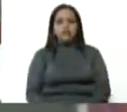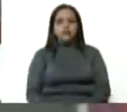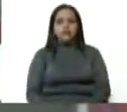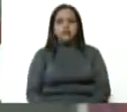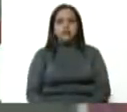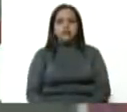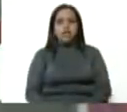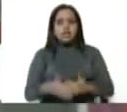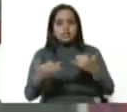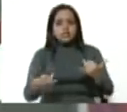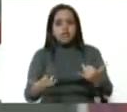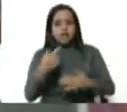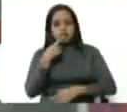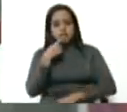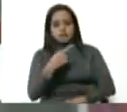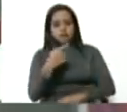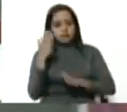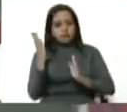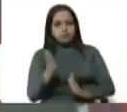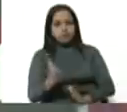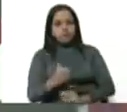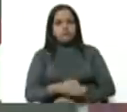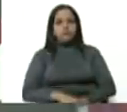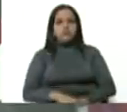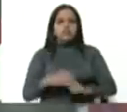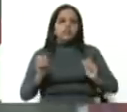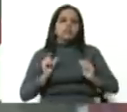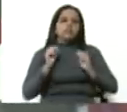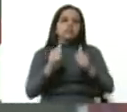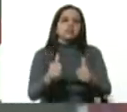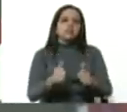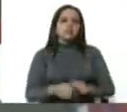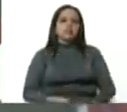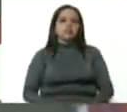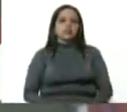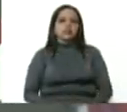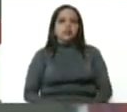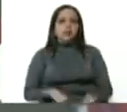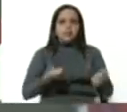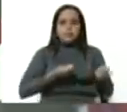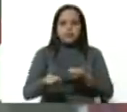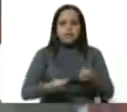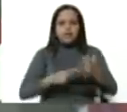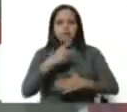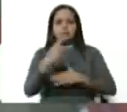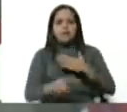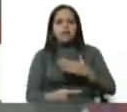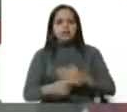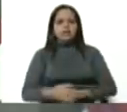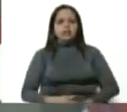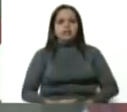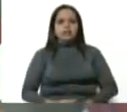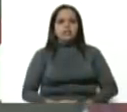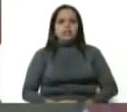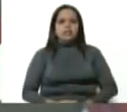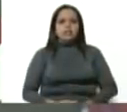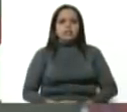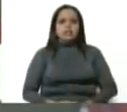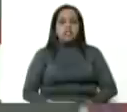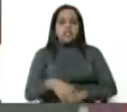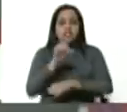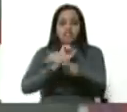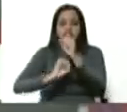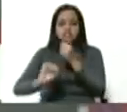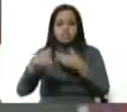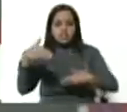ya he dado órdenes y ya se ha iniciado la preparación del Plan República para las elecciones